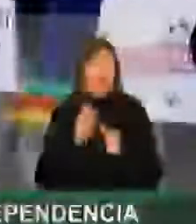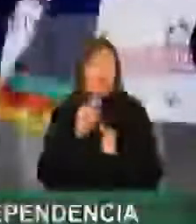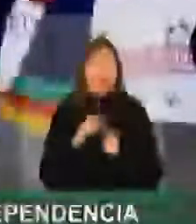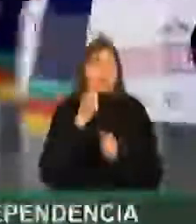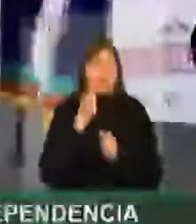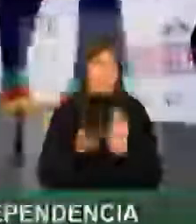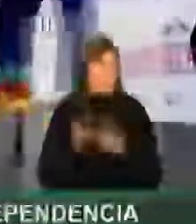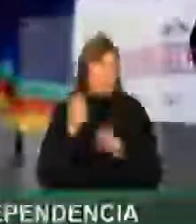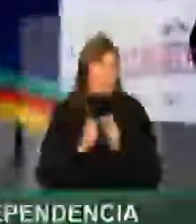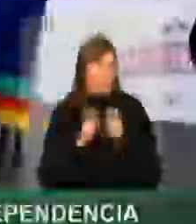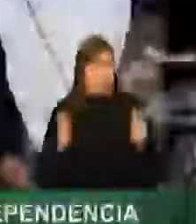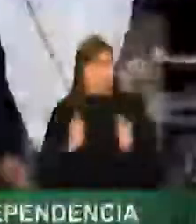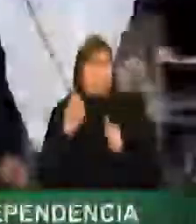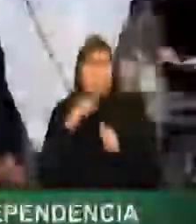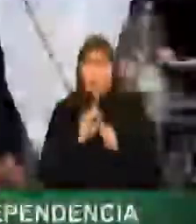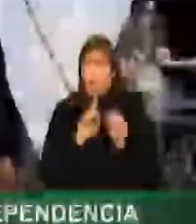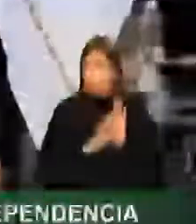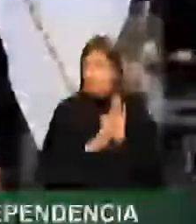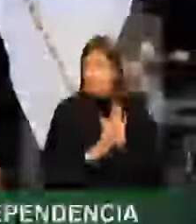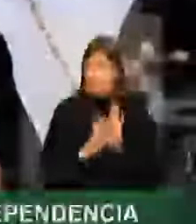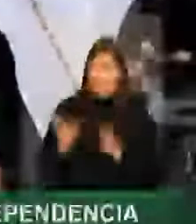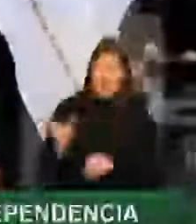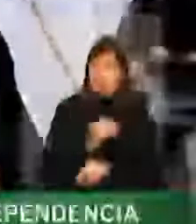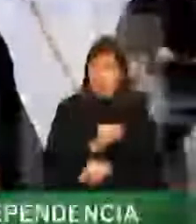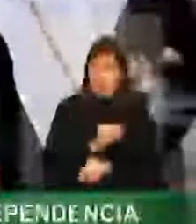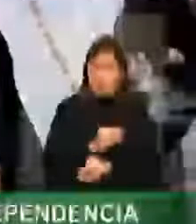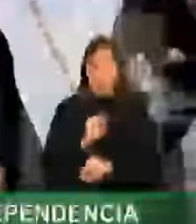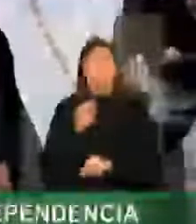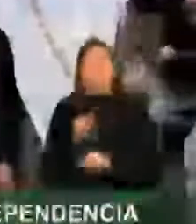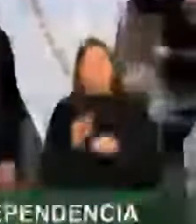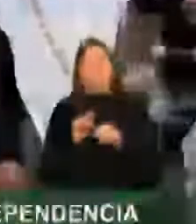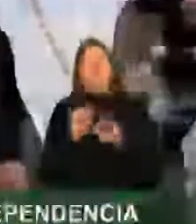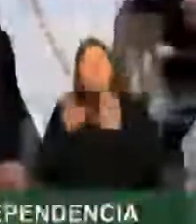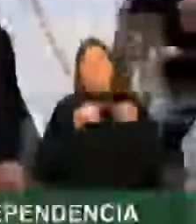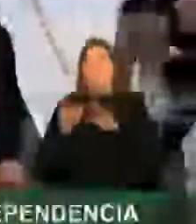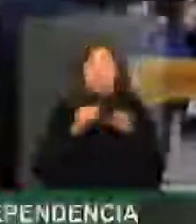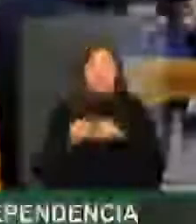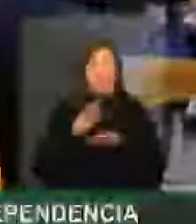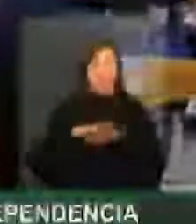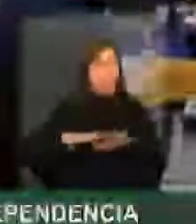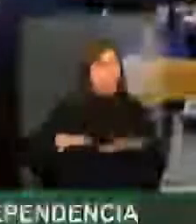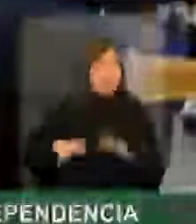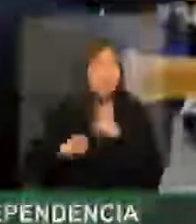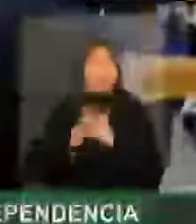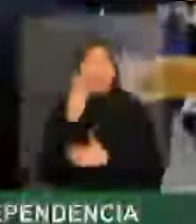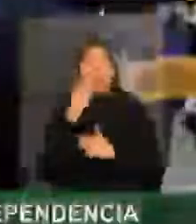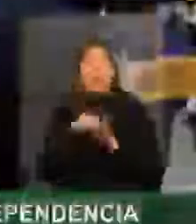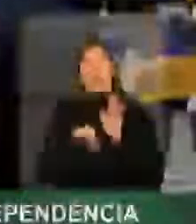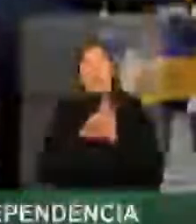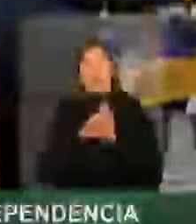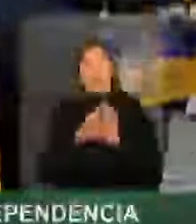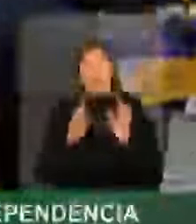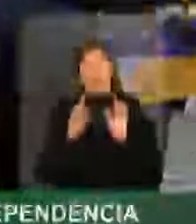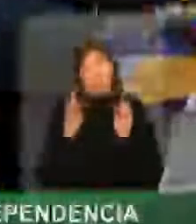de manifestantes pero que no representa a todos los sectores desconformes, convocó a esta nueva movilización durante la instalación de una nueva legislatura en el Congreso.